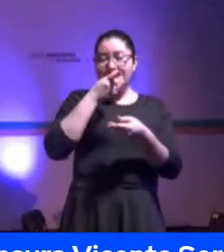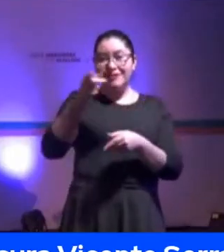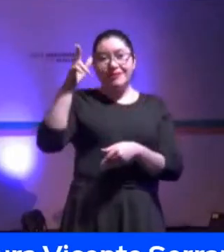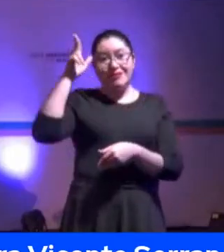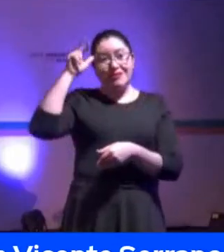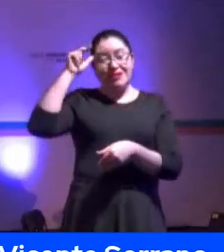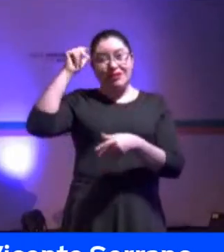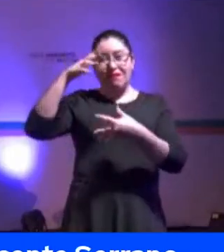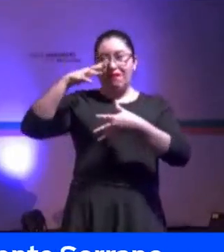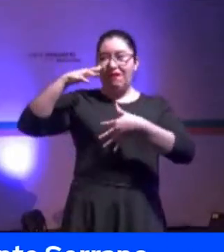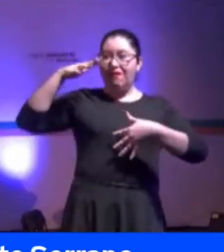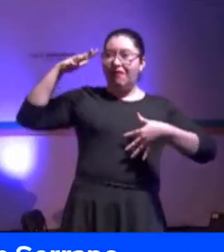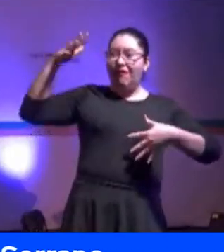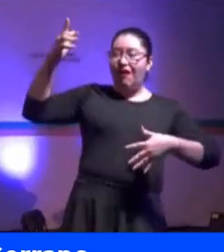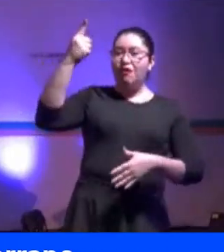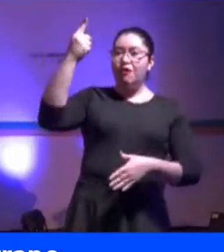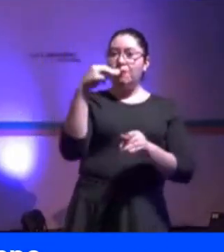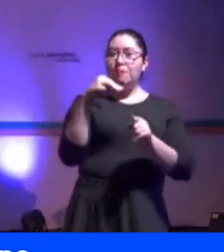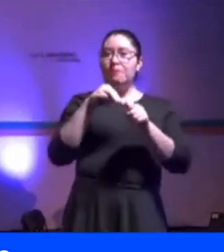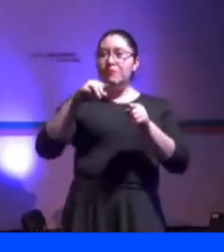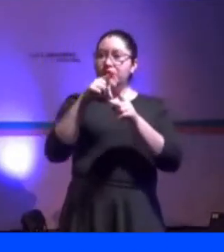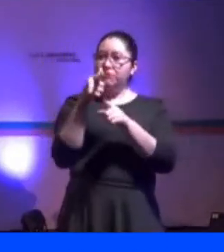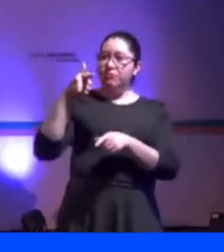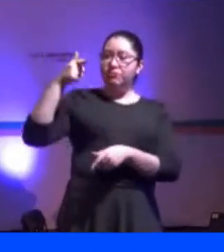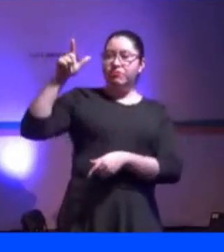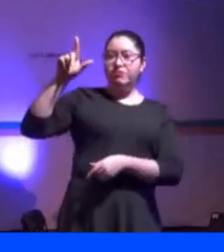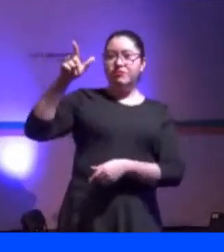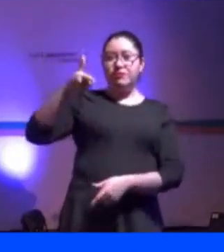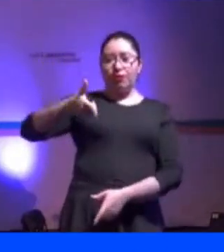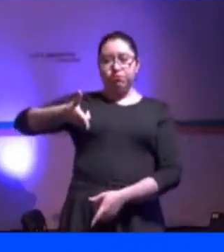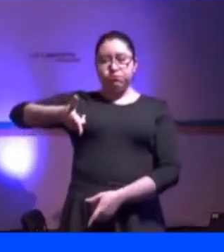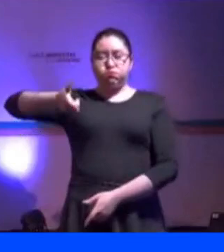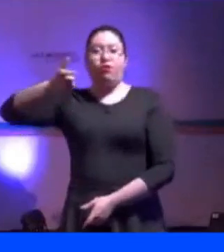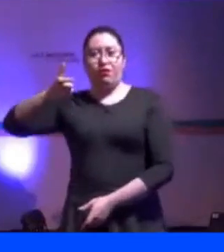de 1.80 m dispara con escopeta cazador.